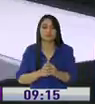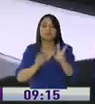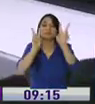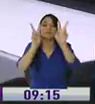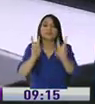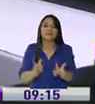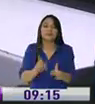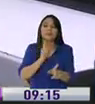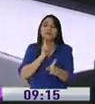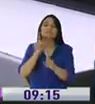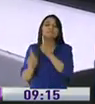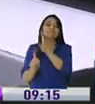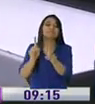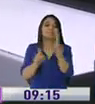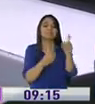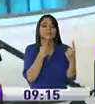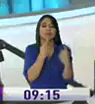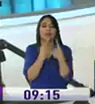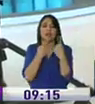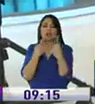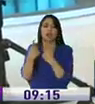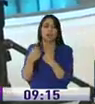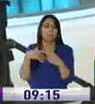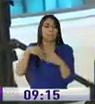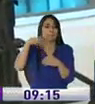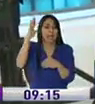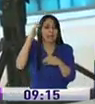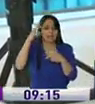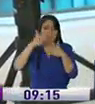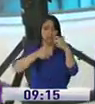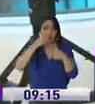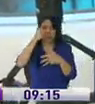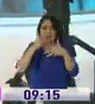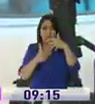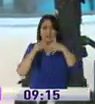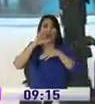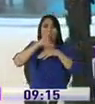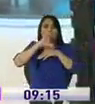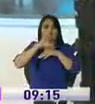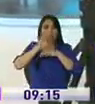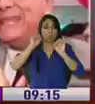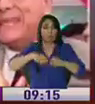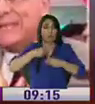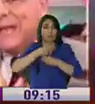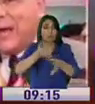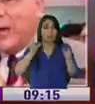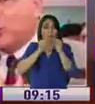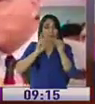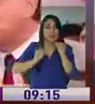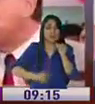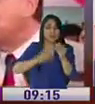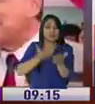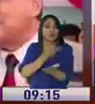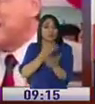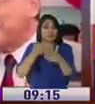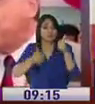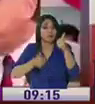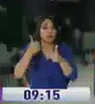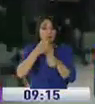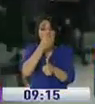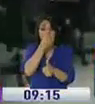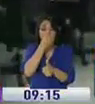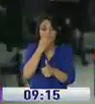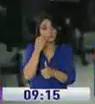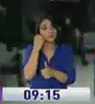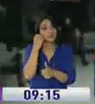abordados en el diálogo. Se busca abarcar las mayores problemáticas que vive el país para conocer en detalle las propuestas de los candidatos. Sobre